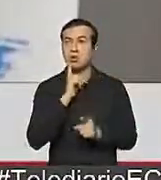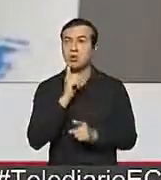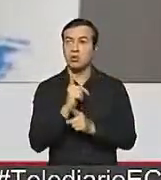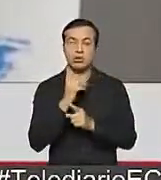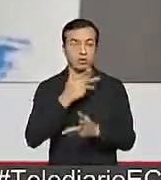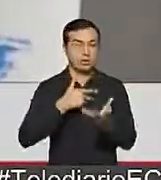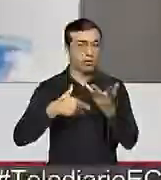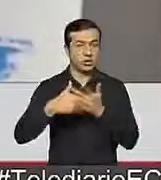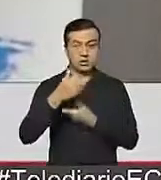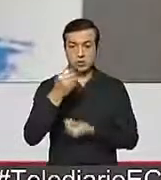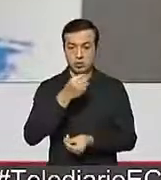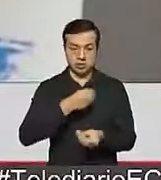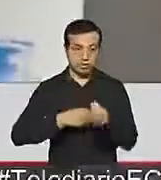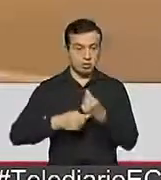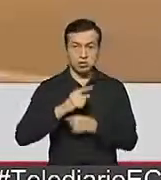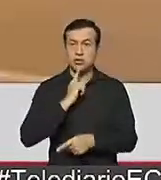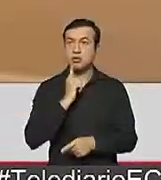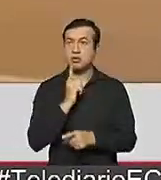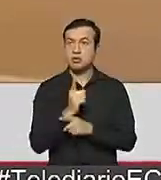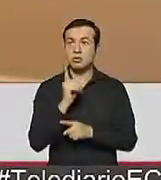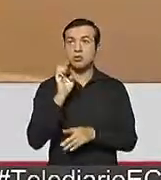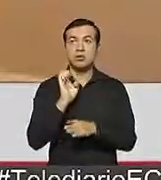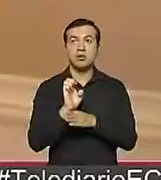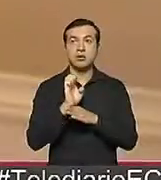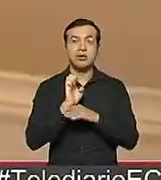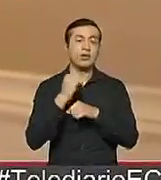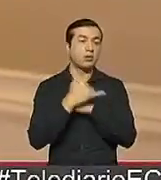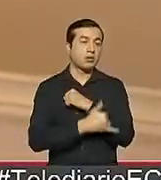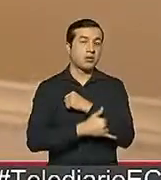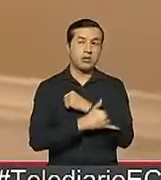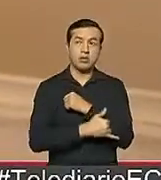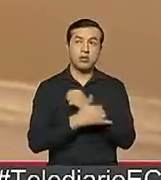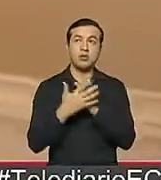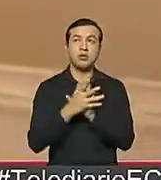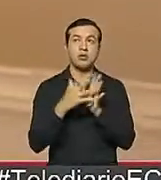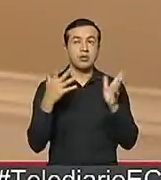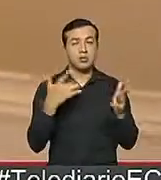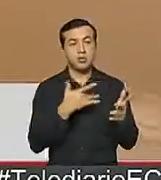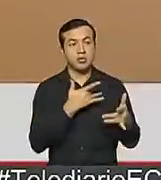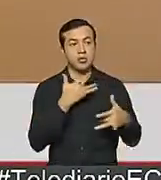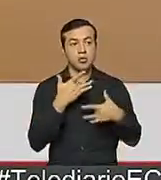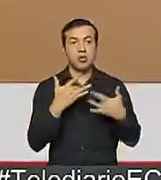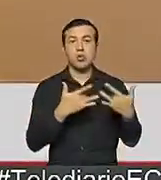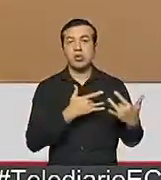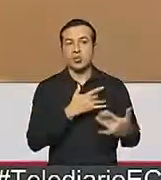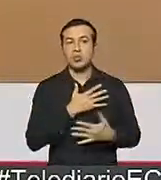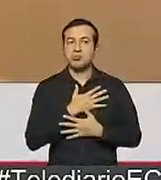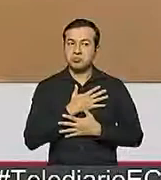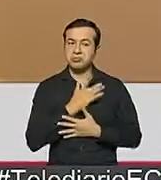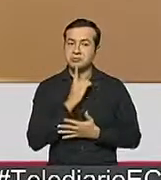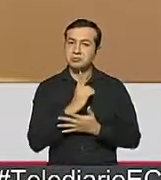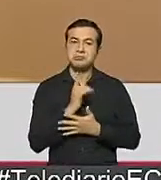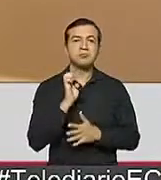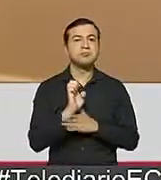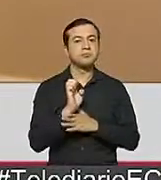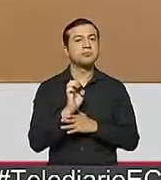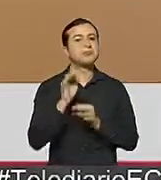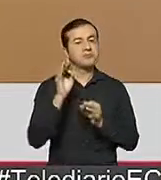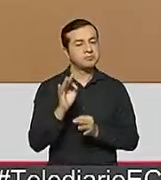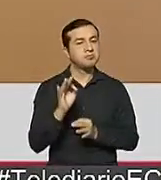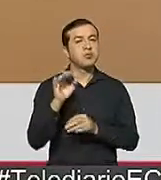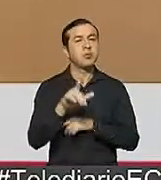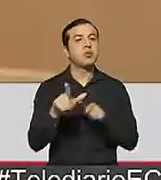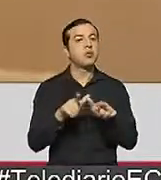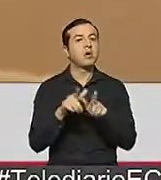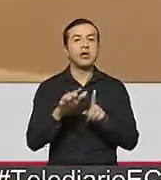intercambios, inversiones. El Ecuador es un país muy fascinante para nosotros y creo que Ecuador sea un